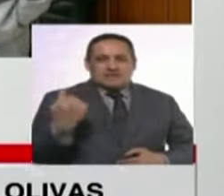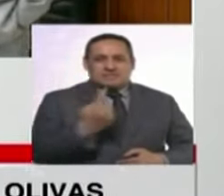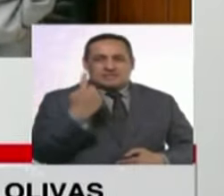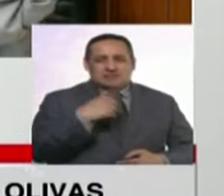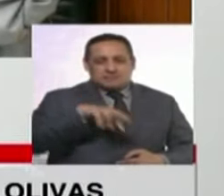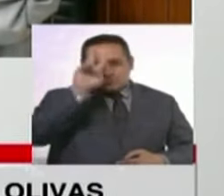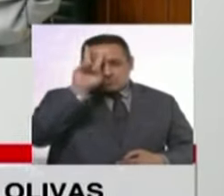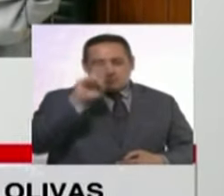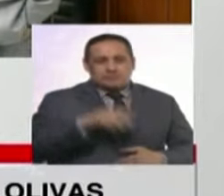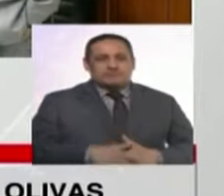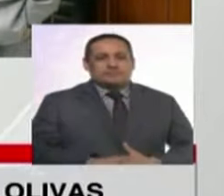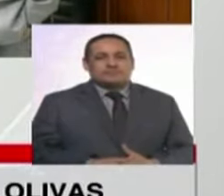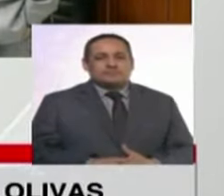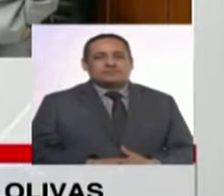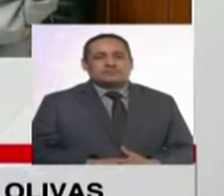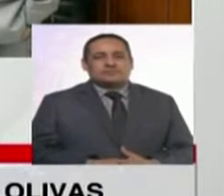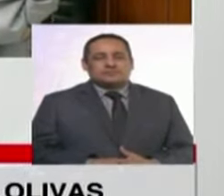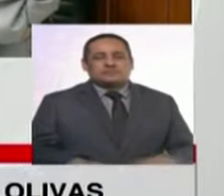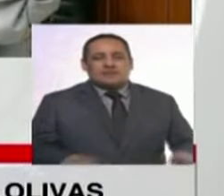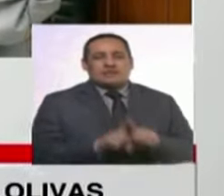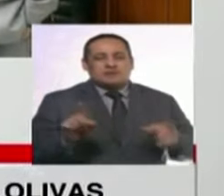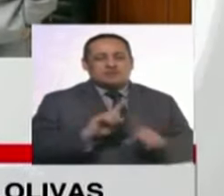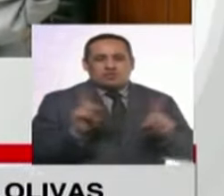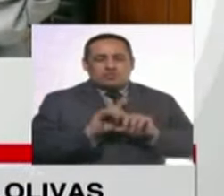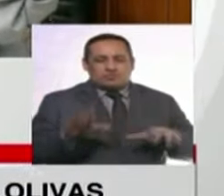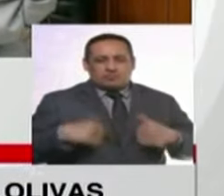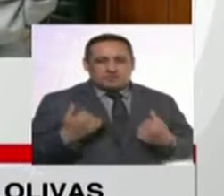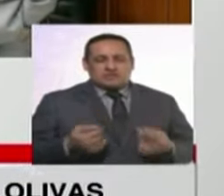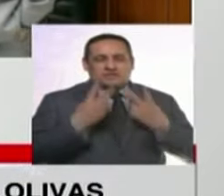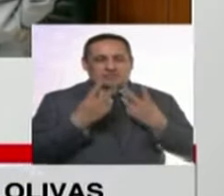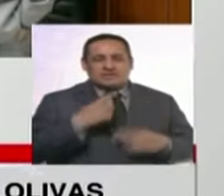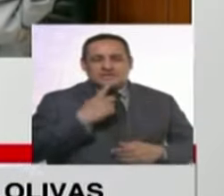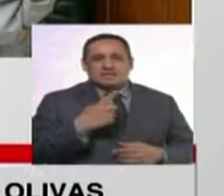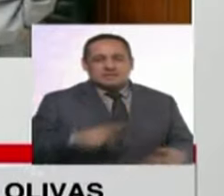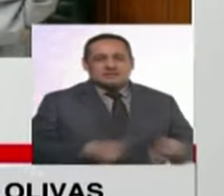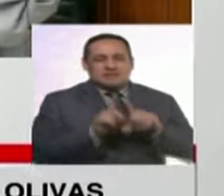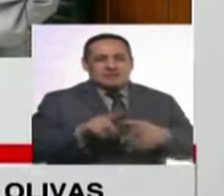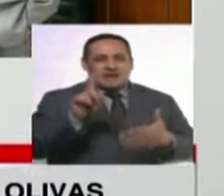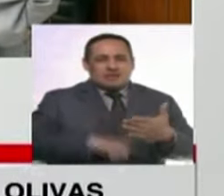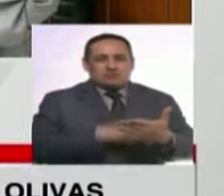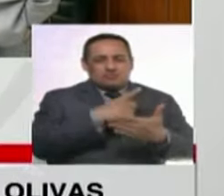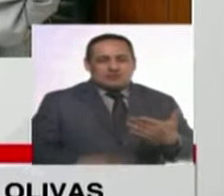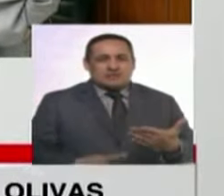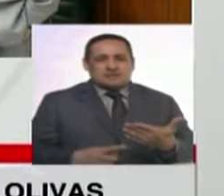Nacional no puede ser de ninguna manera mancillada